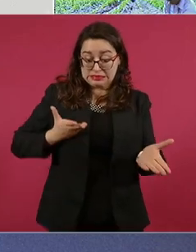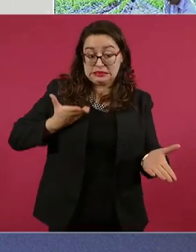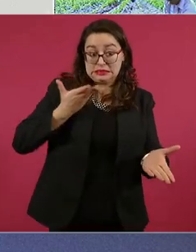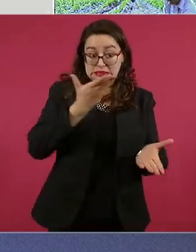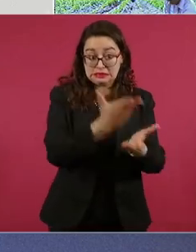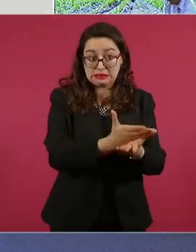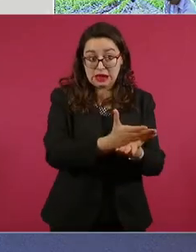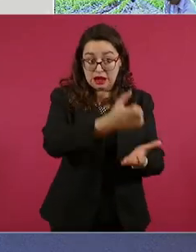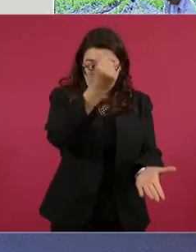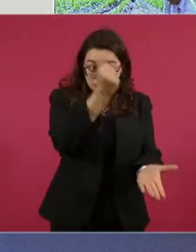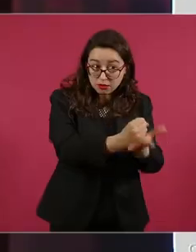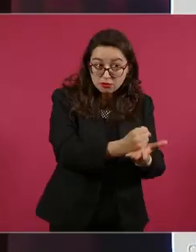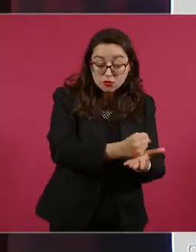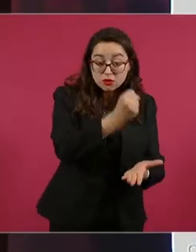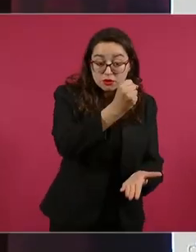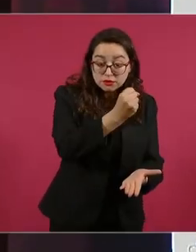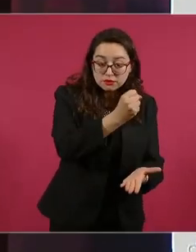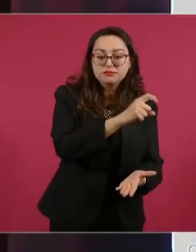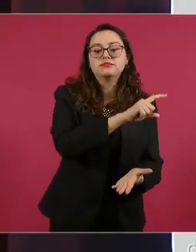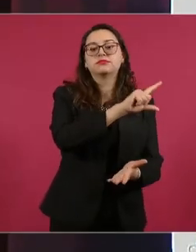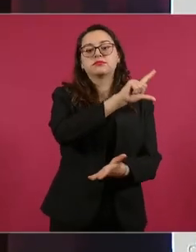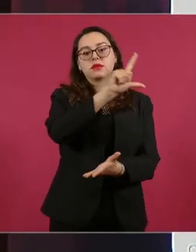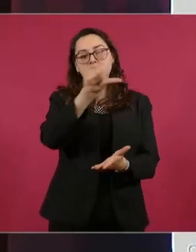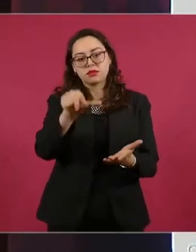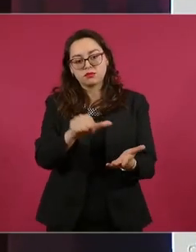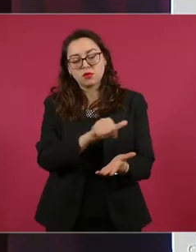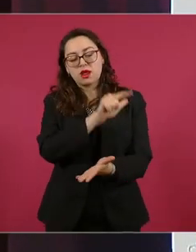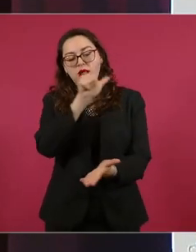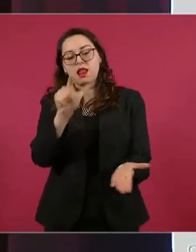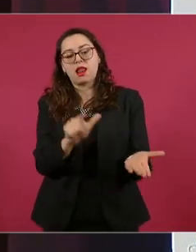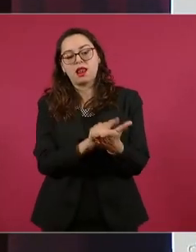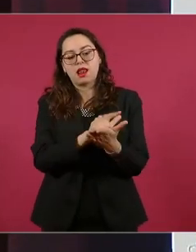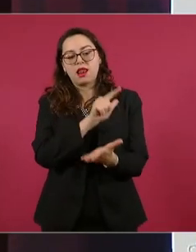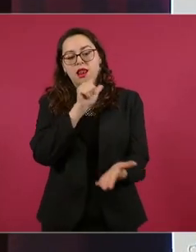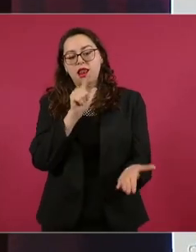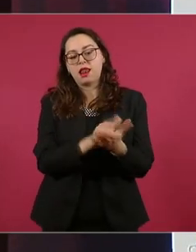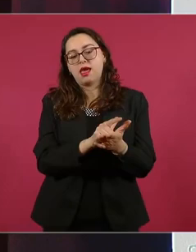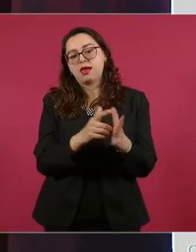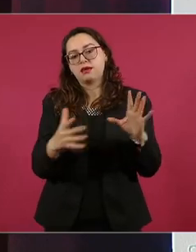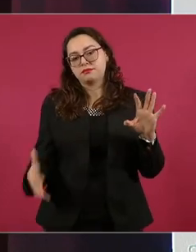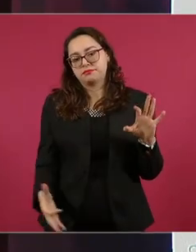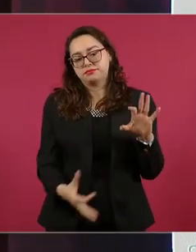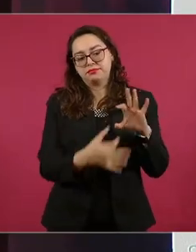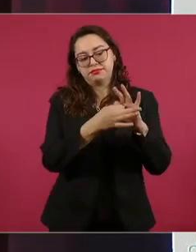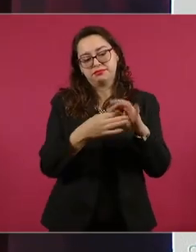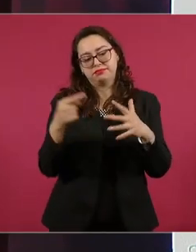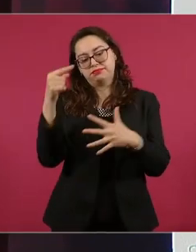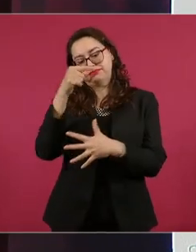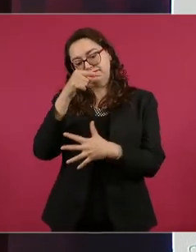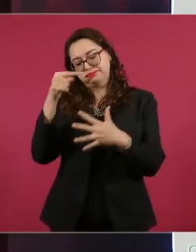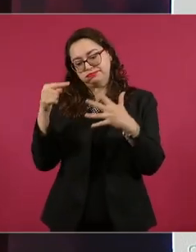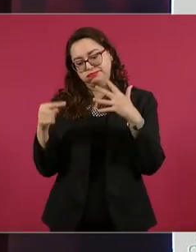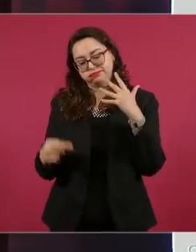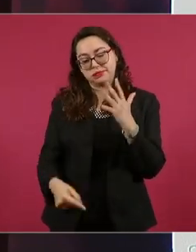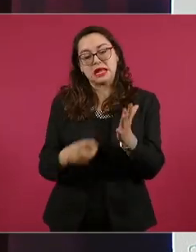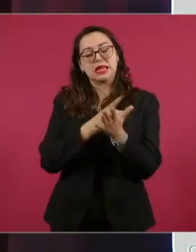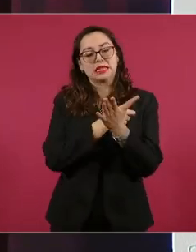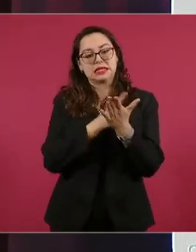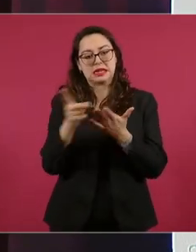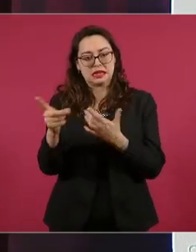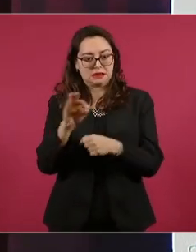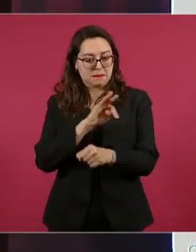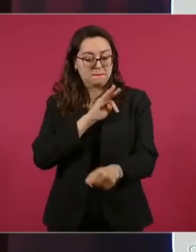general que establezca las normas y mecanismos que aseguren el respeto y ejercicio efectivo de los derechos reconocidos.